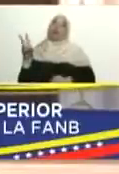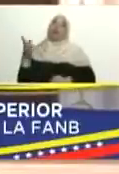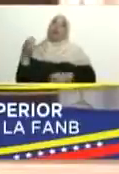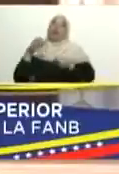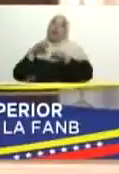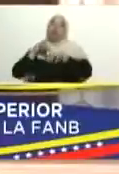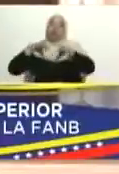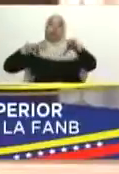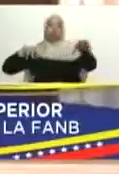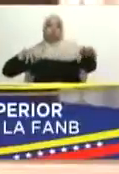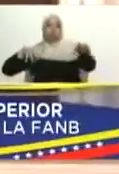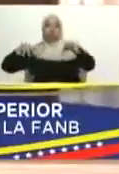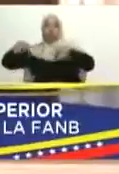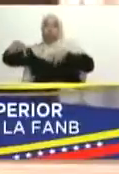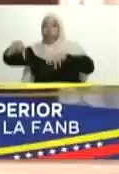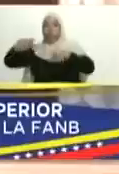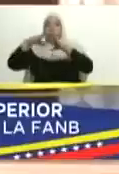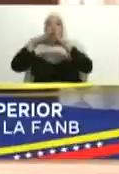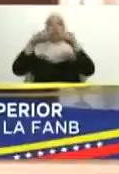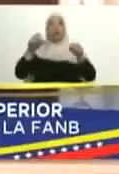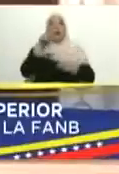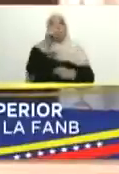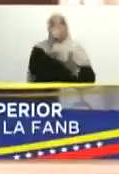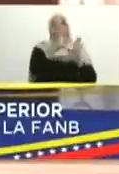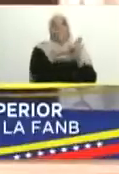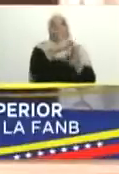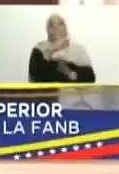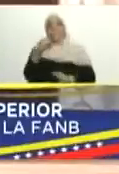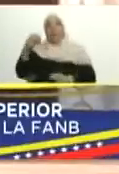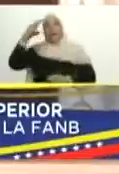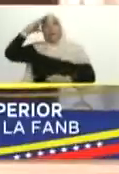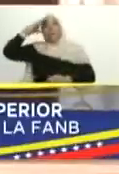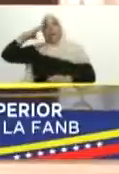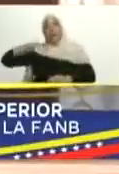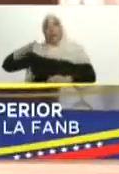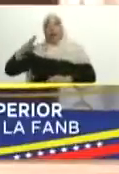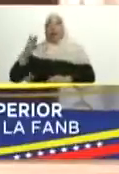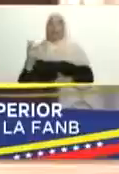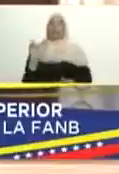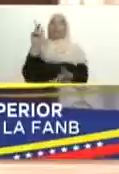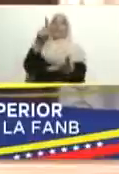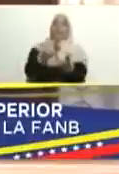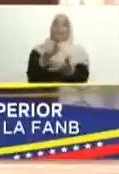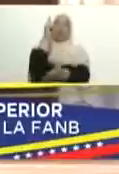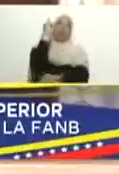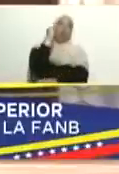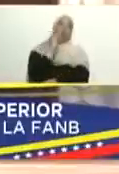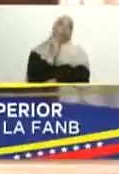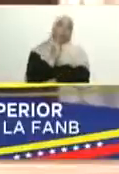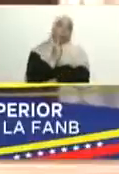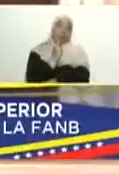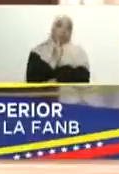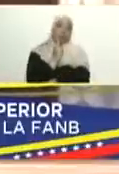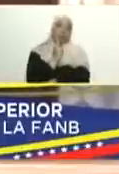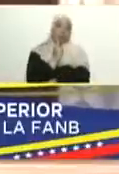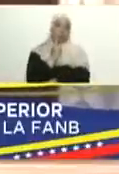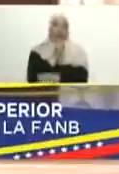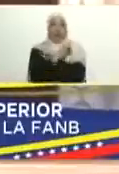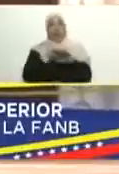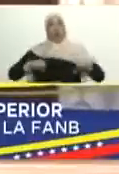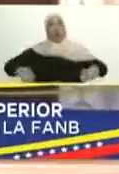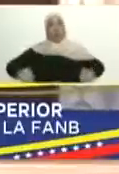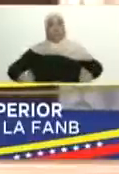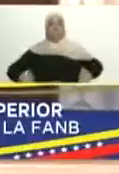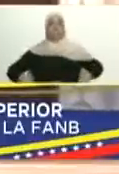desplegadas. Miles de soldados y soldadas bolivarianos de la Fuerza Armada